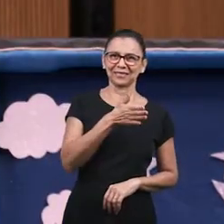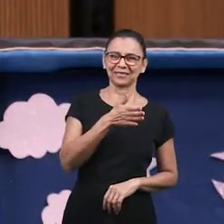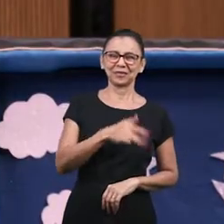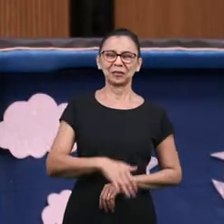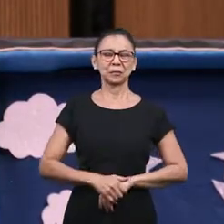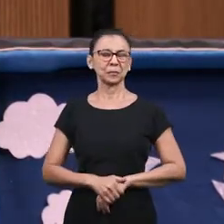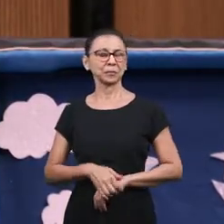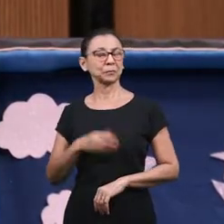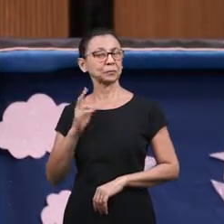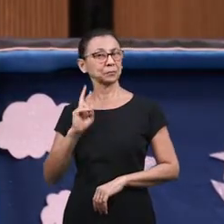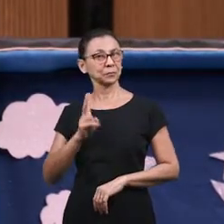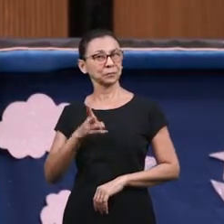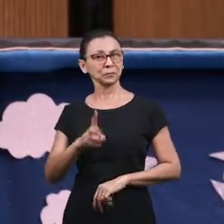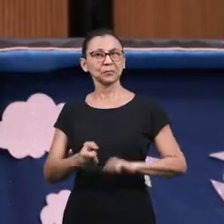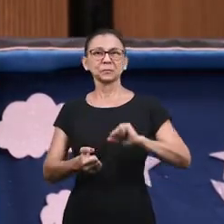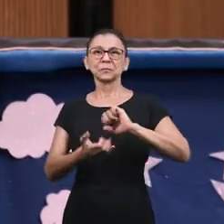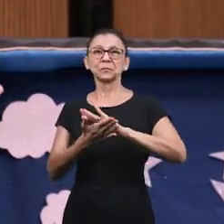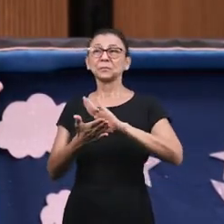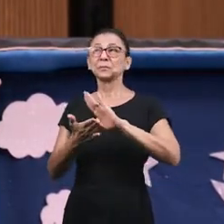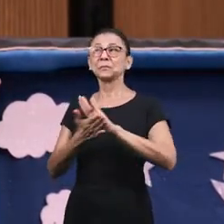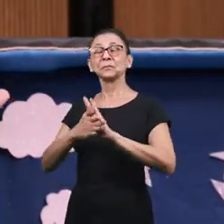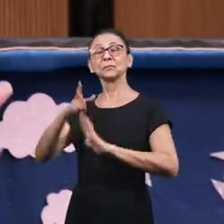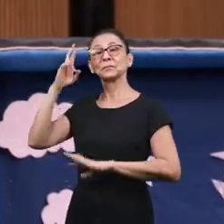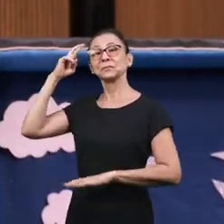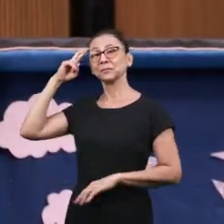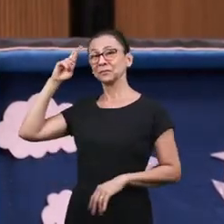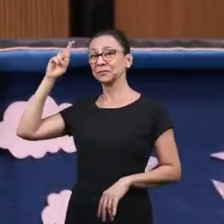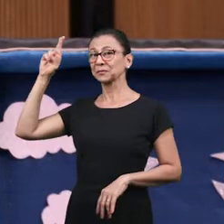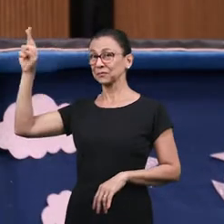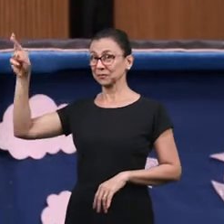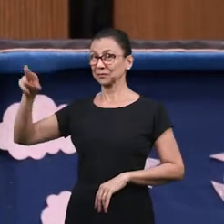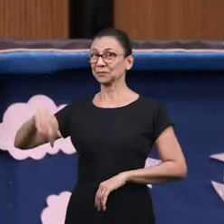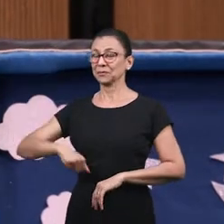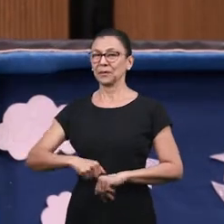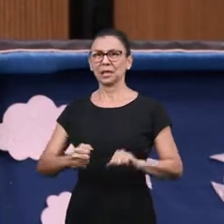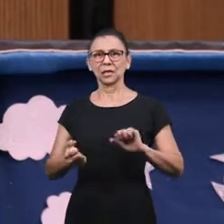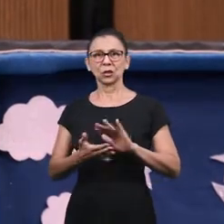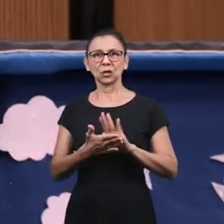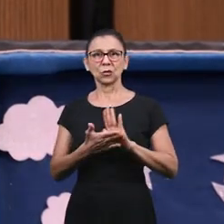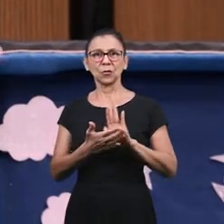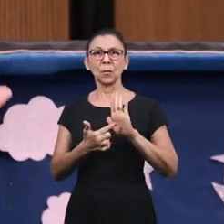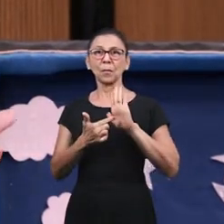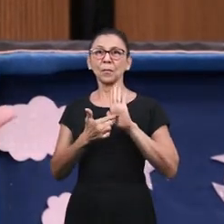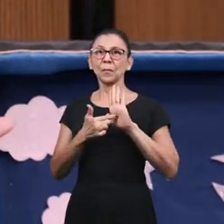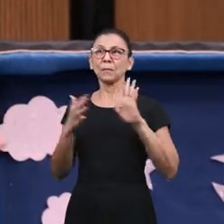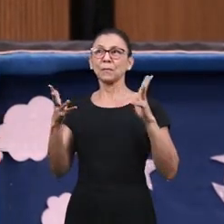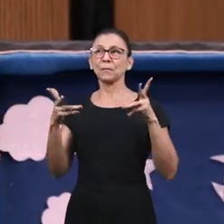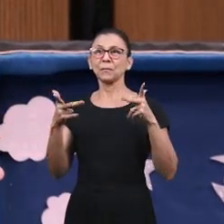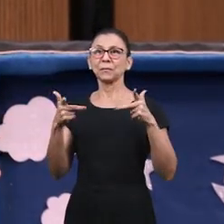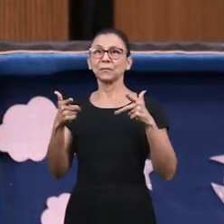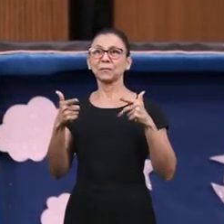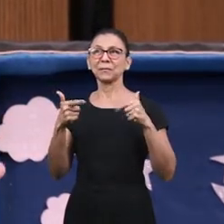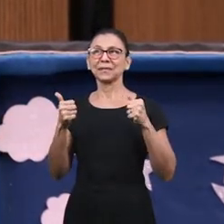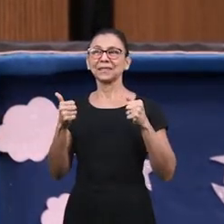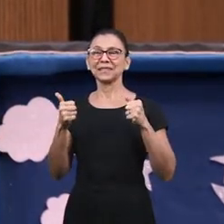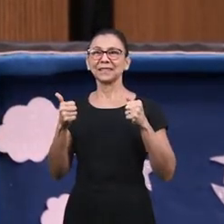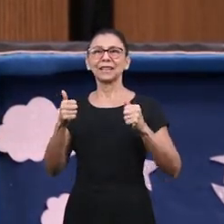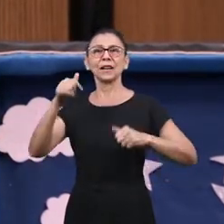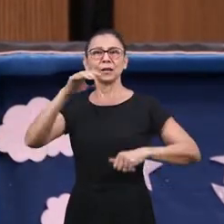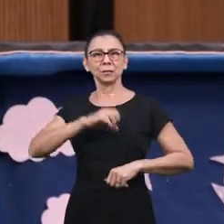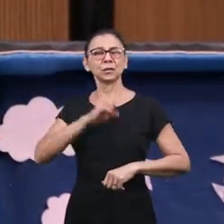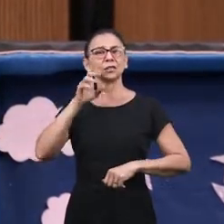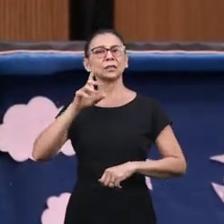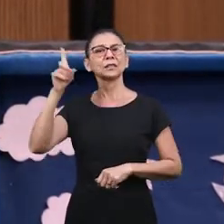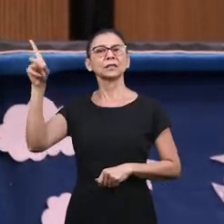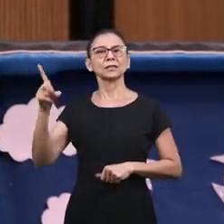Nosotros vamos a continuar alabando al Señor con un himno que habla de las maravillas del amor de Dios. Entonces